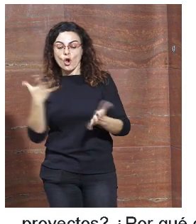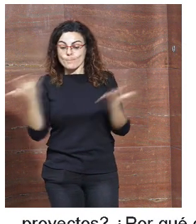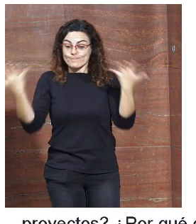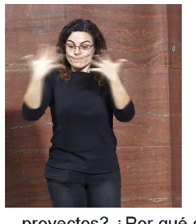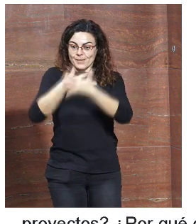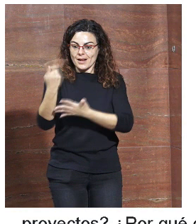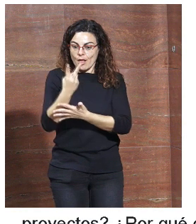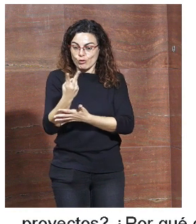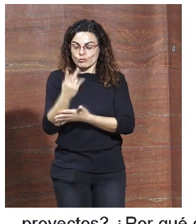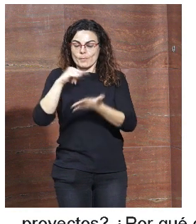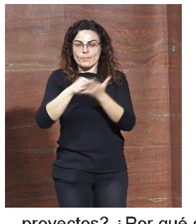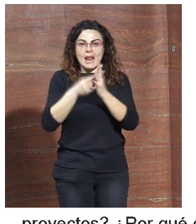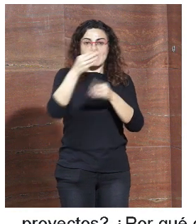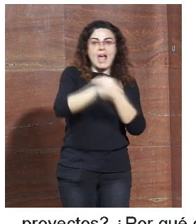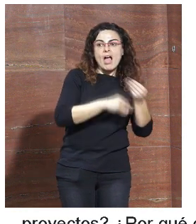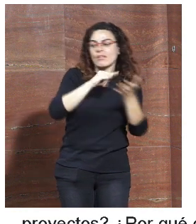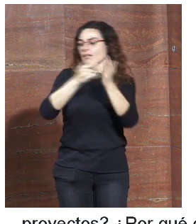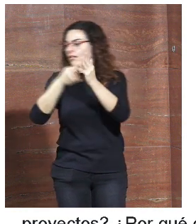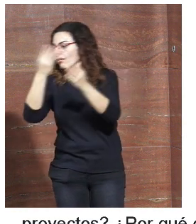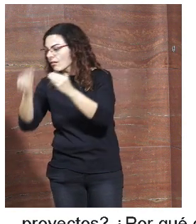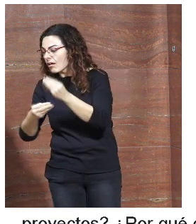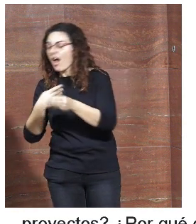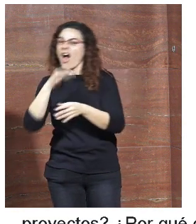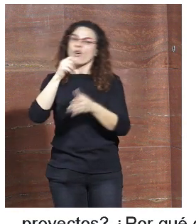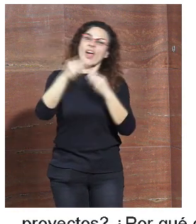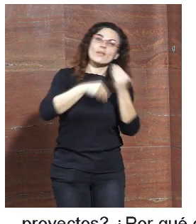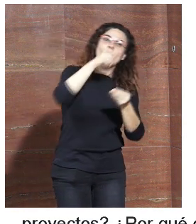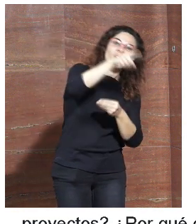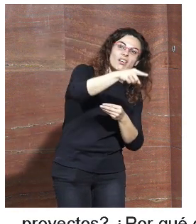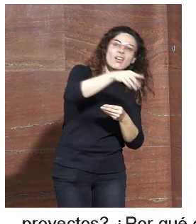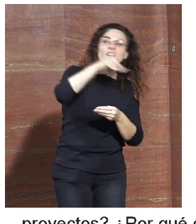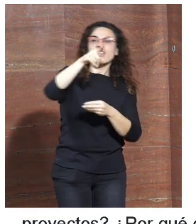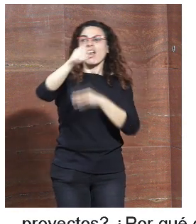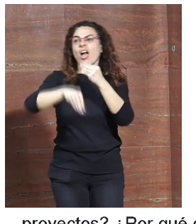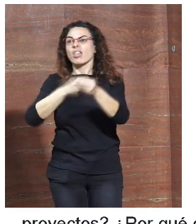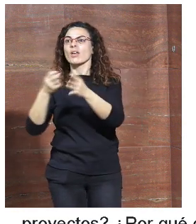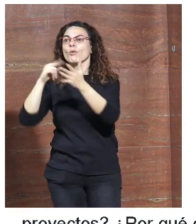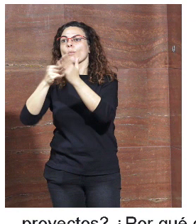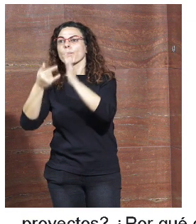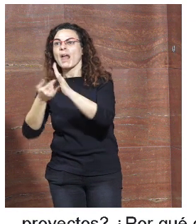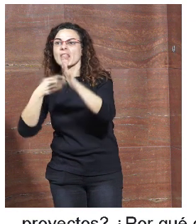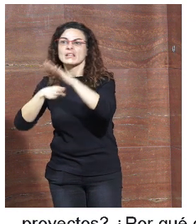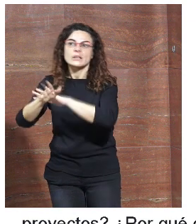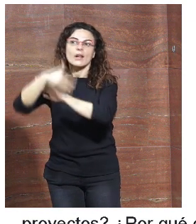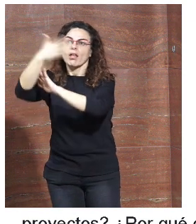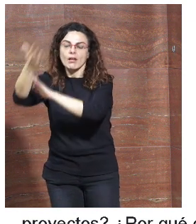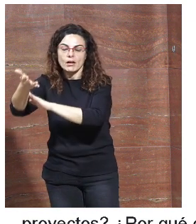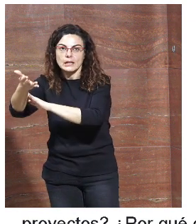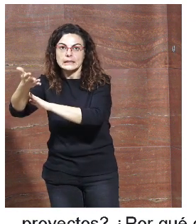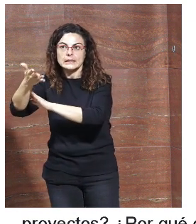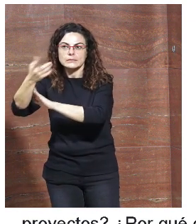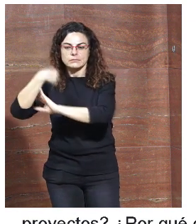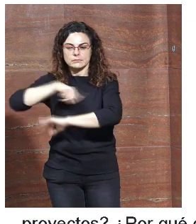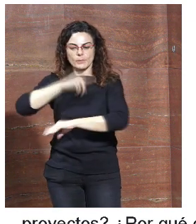Estaban haciendo, pues ahora hacemos una marcha exploratoria no sé dónde, y ahora hacemos otra diagnosis de accesibilidad por no sé dónde, y era como, bueno, y si intentamos,